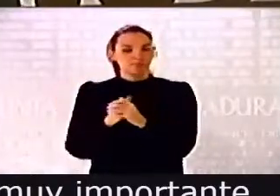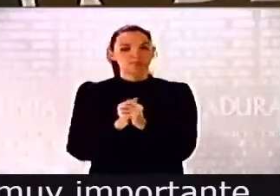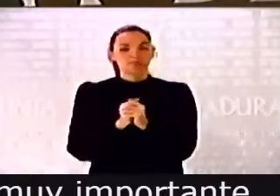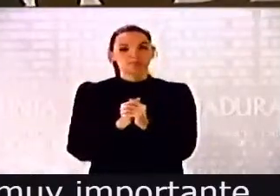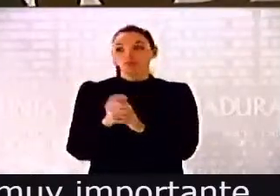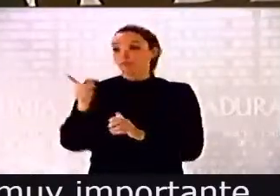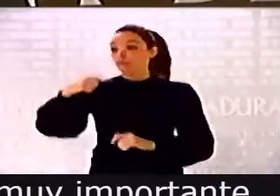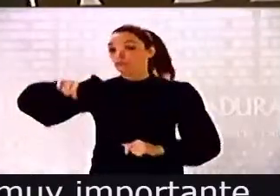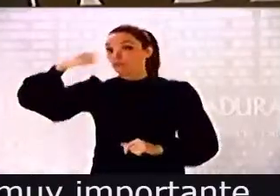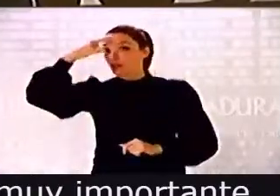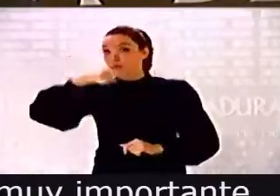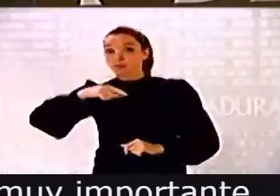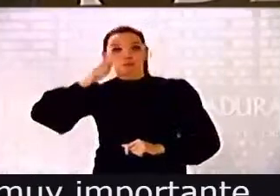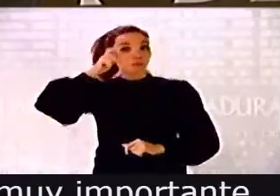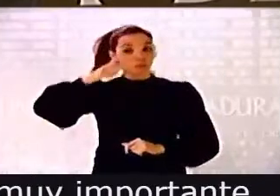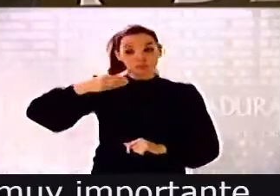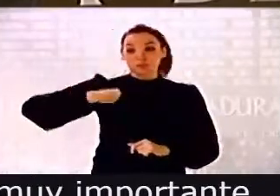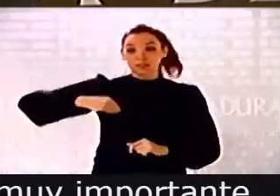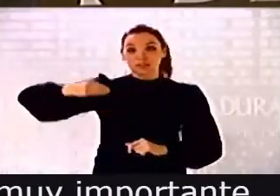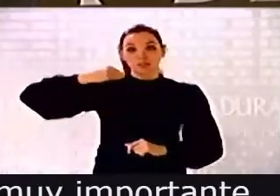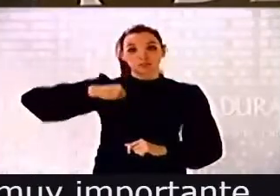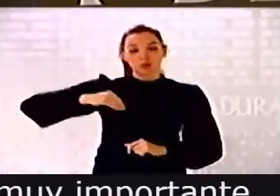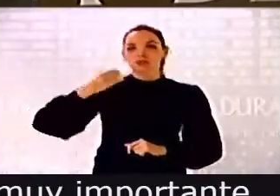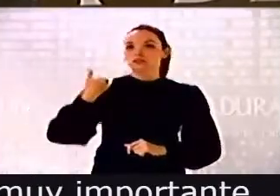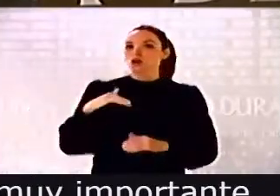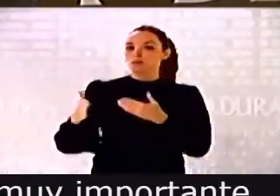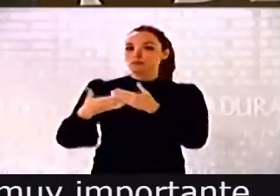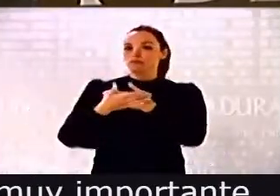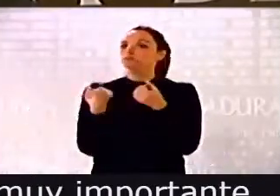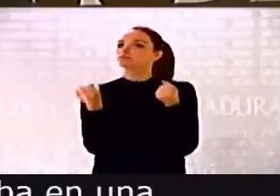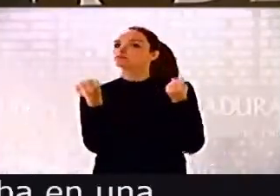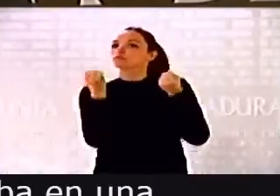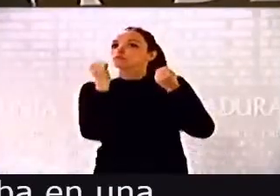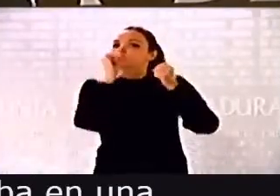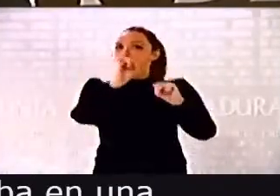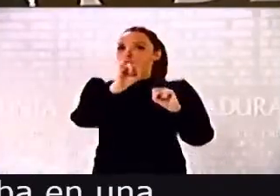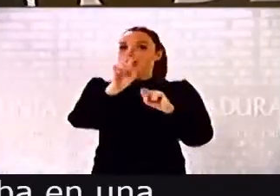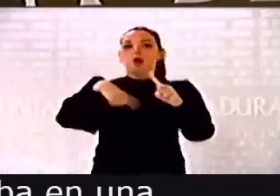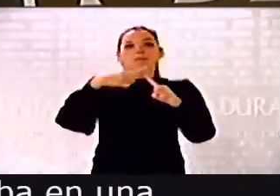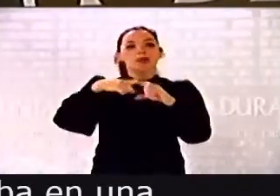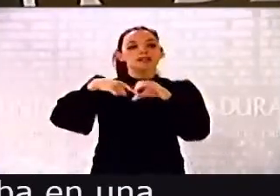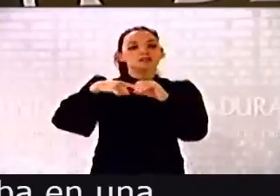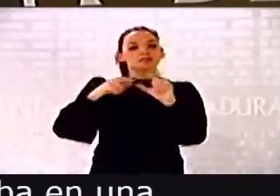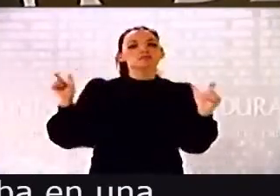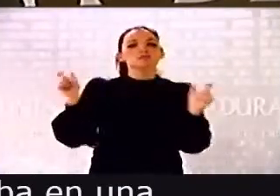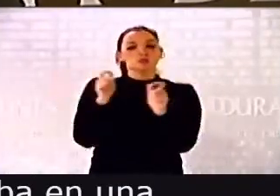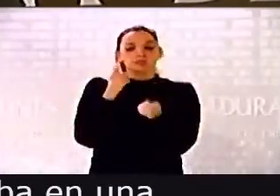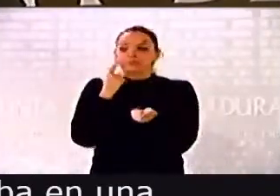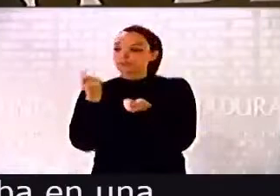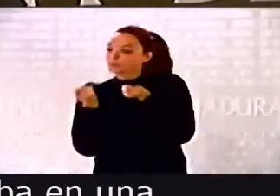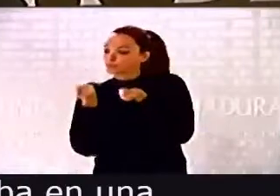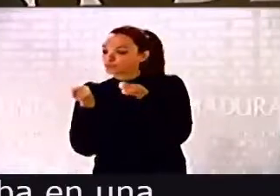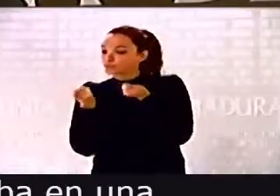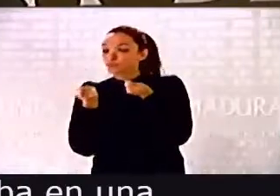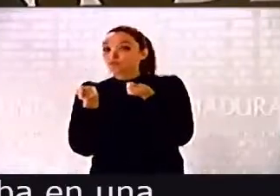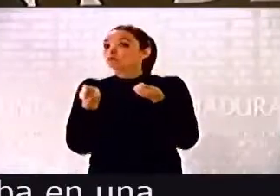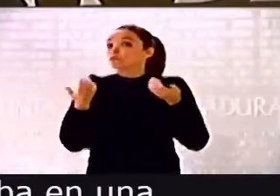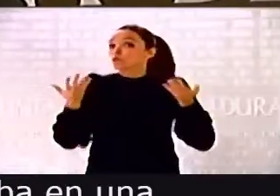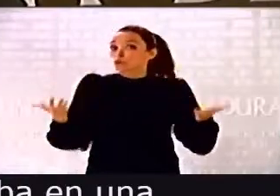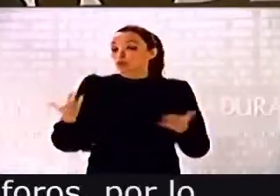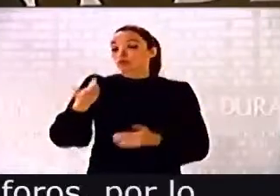Sepan ustedes que Villanueva del Fresno estaba en una situación de aislamiento perimetral y control de aforos. Por lo tanto, hacemos